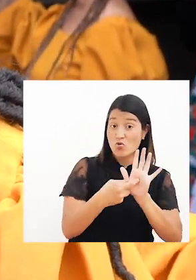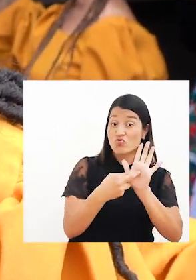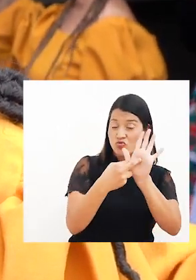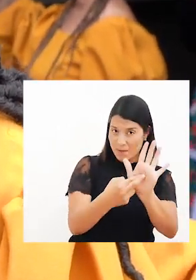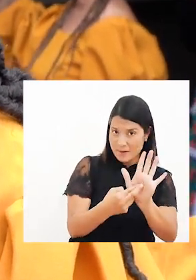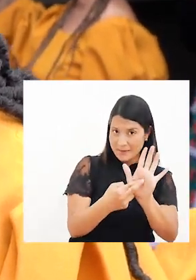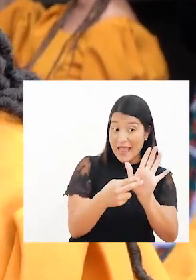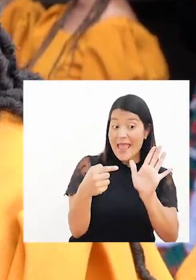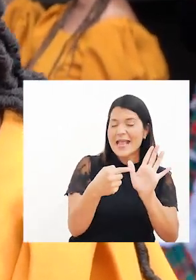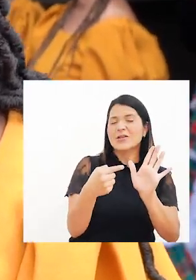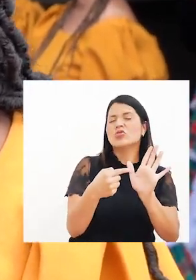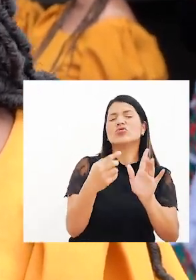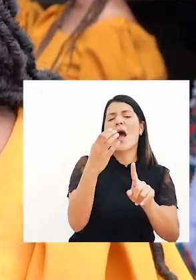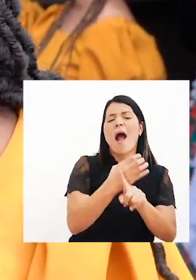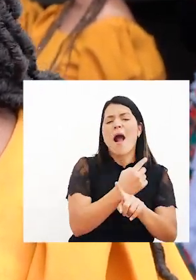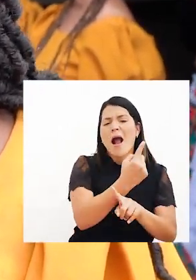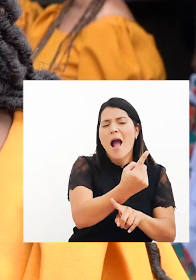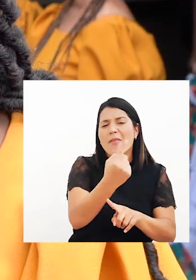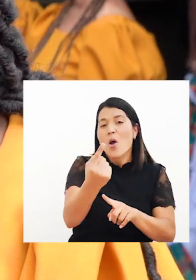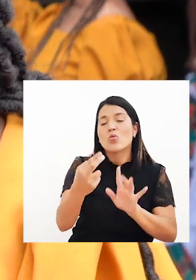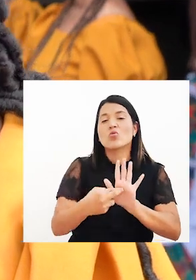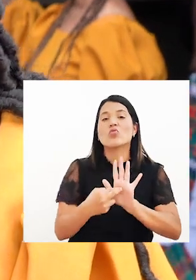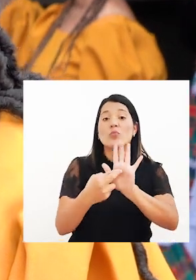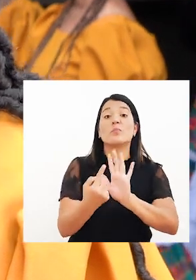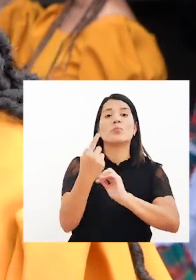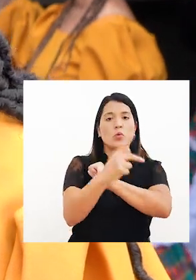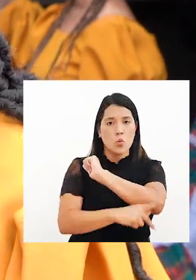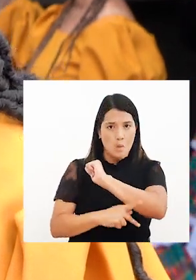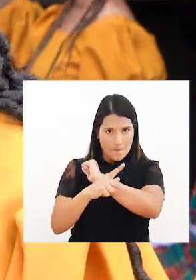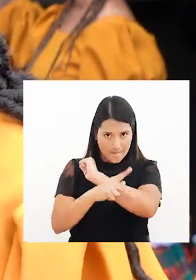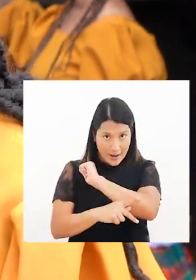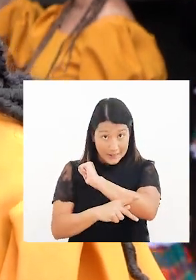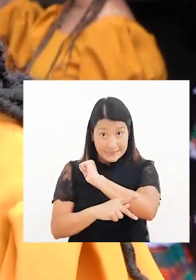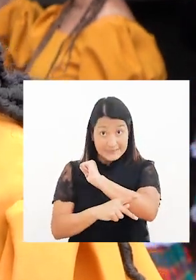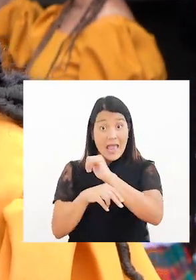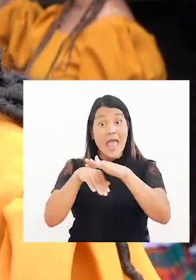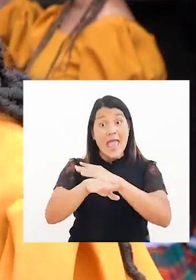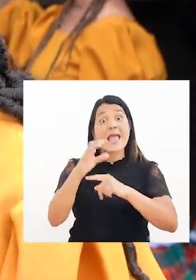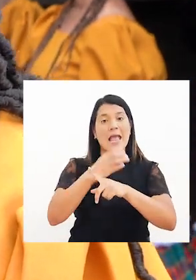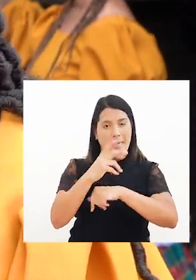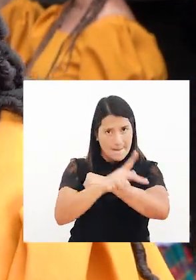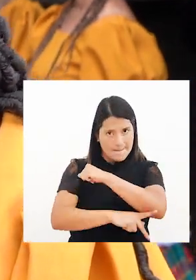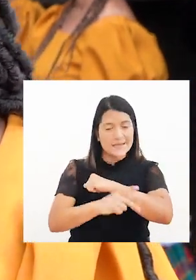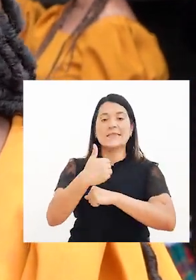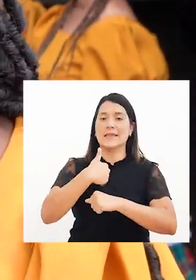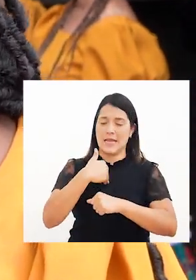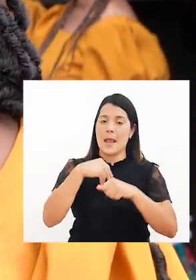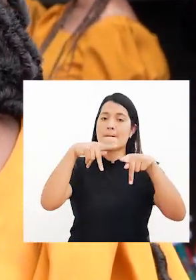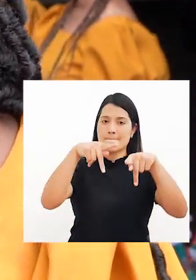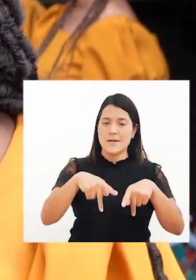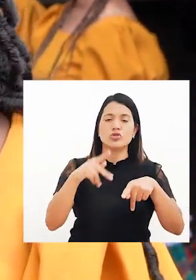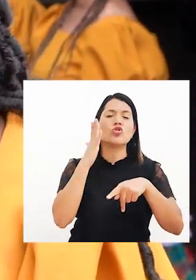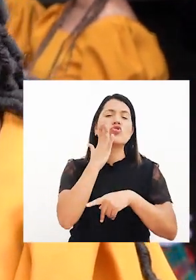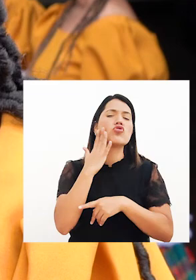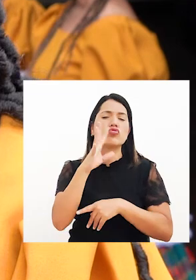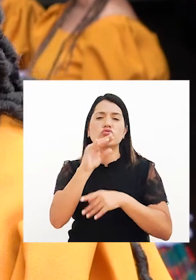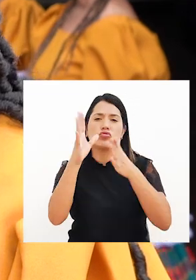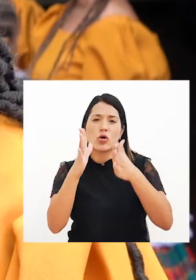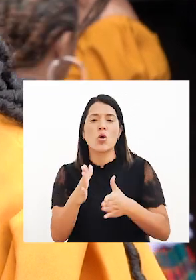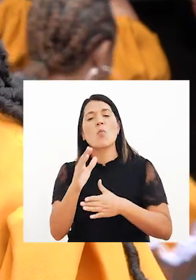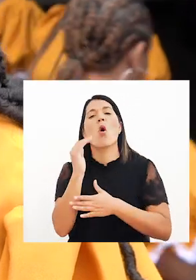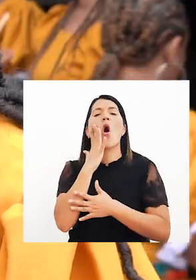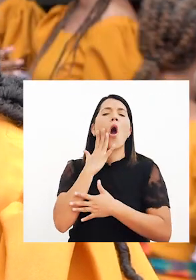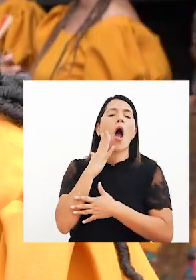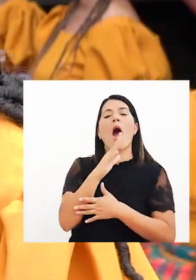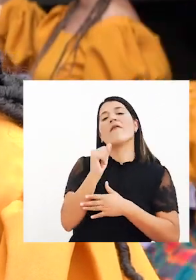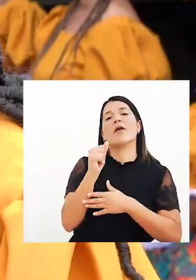representan simbólicamente un país en donde hay presencia afrodescendiente, como la afroperuana, la afrojamaiquina,